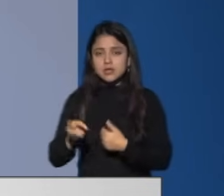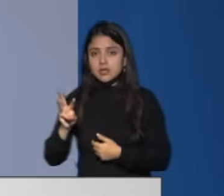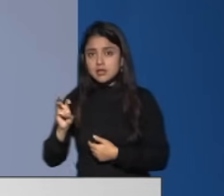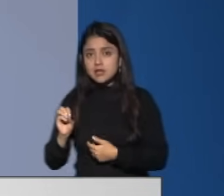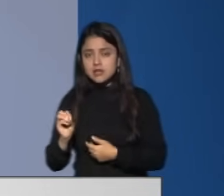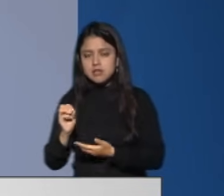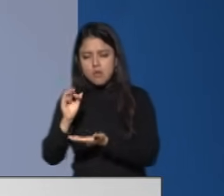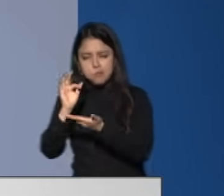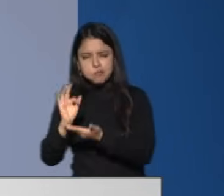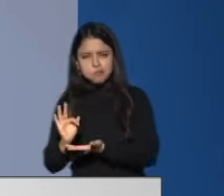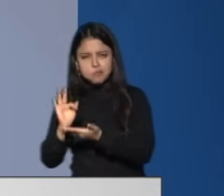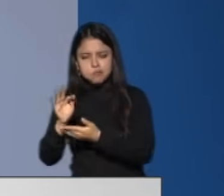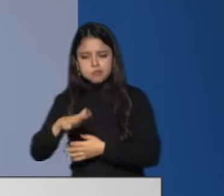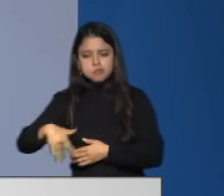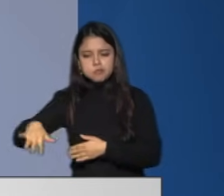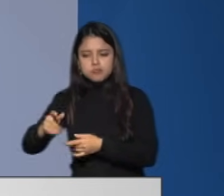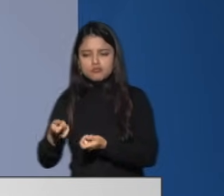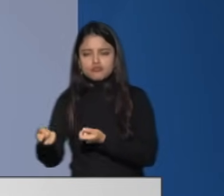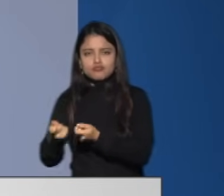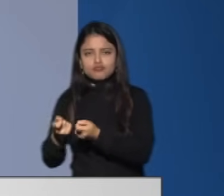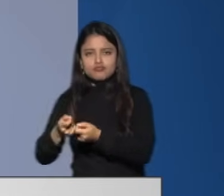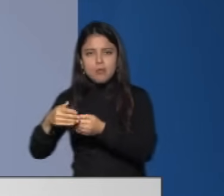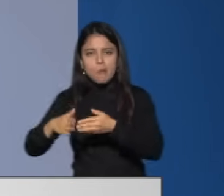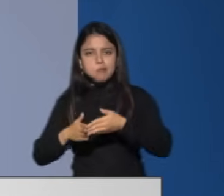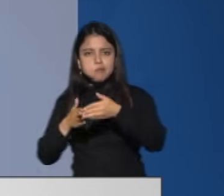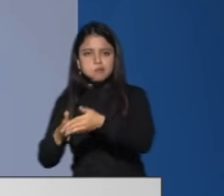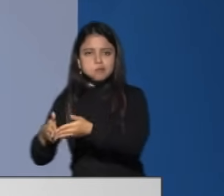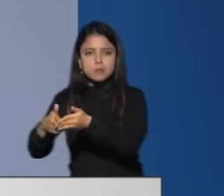en el puerto marítimo de la capital de Bolívar.